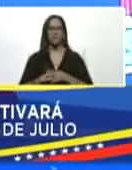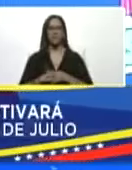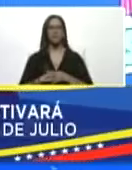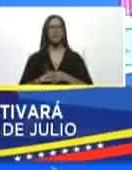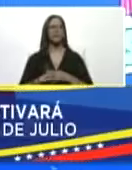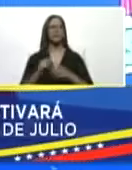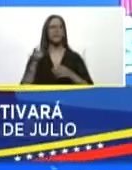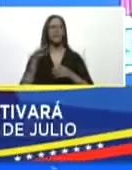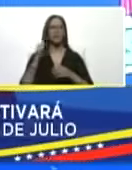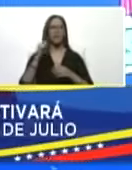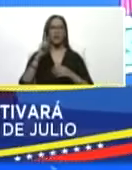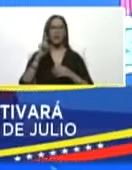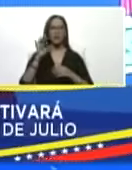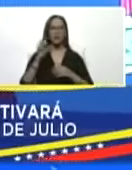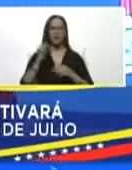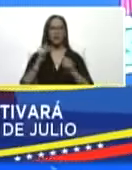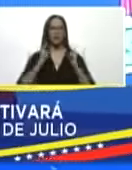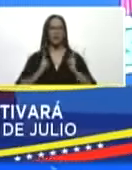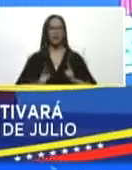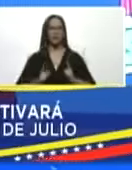Gabriela, reposo.